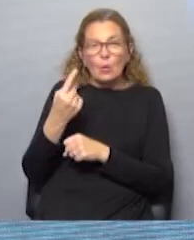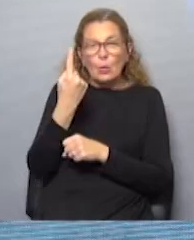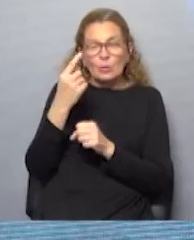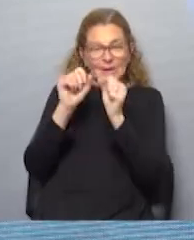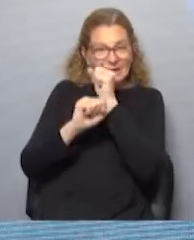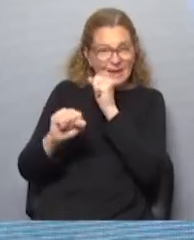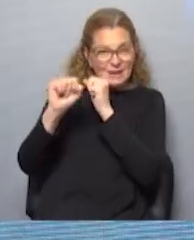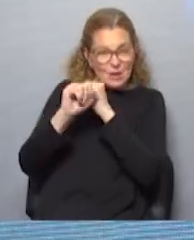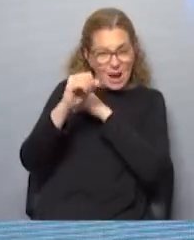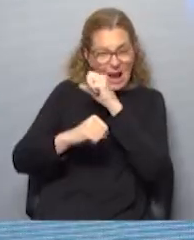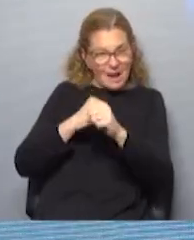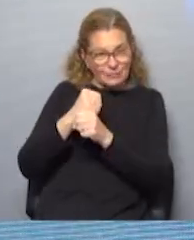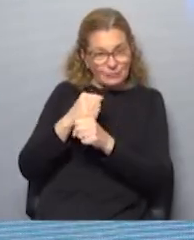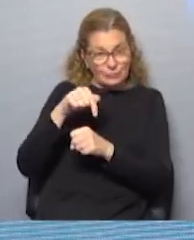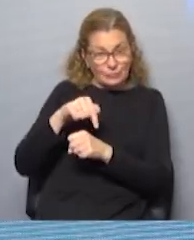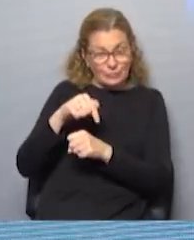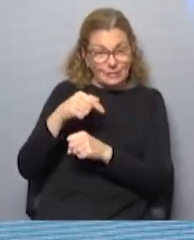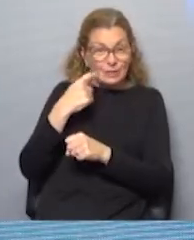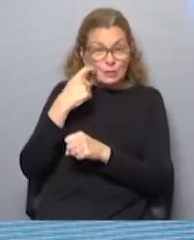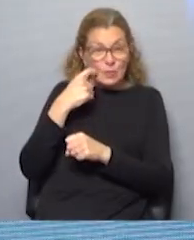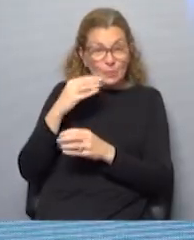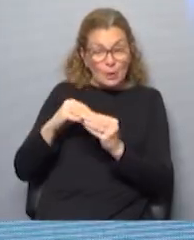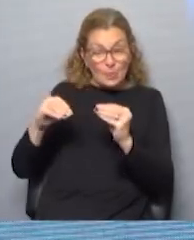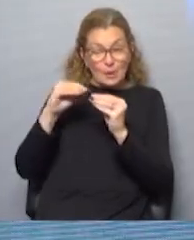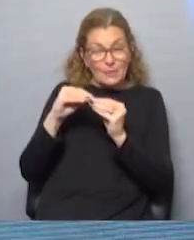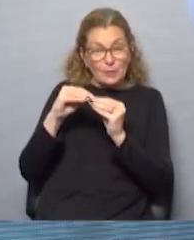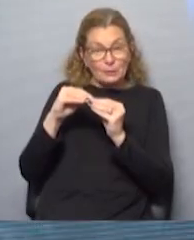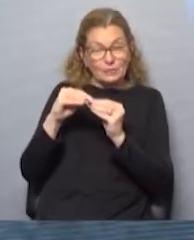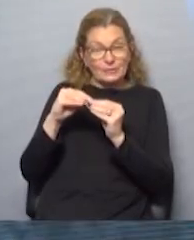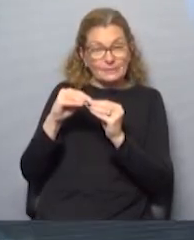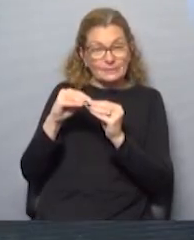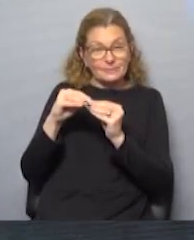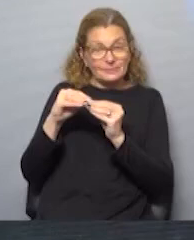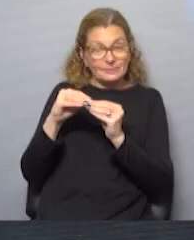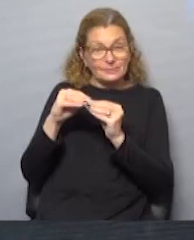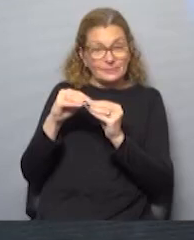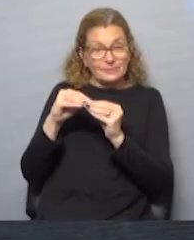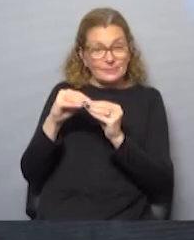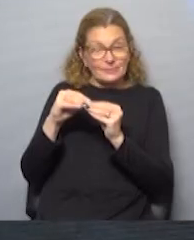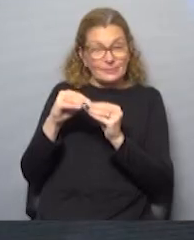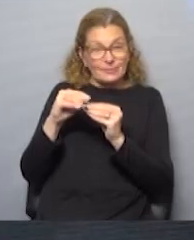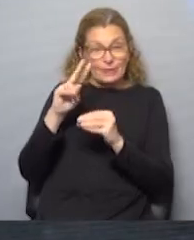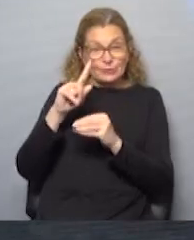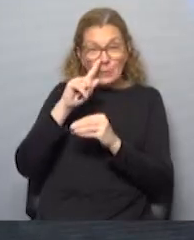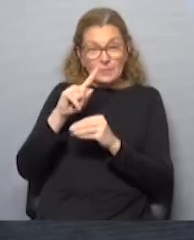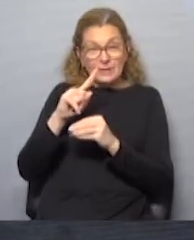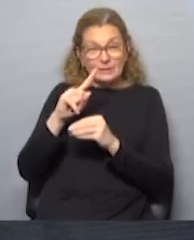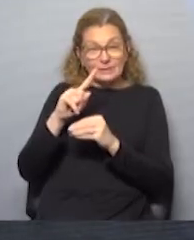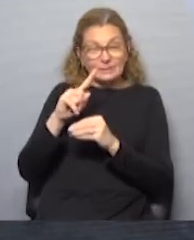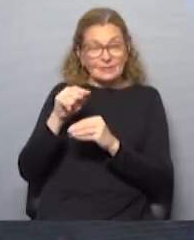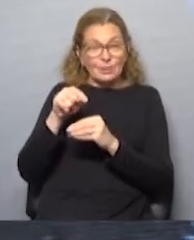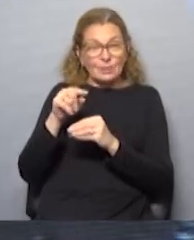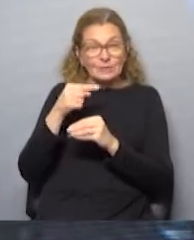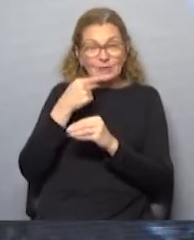ingeniero al año nosotros hacemos ese número y le ponemos el el 2000 es fantástico